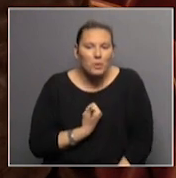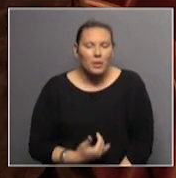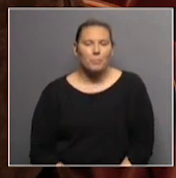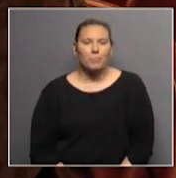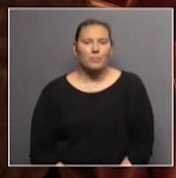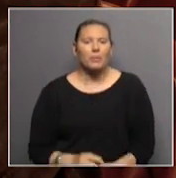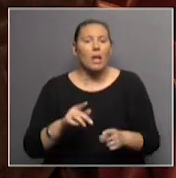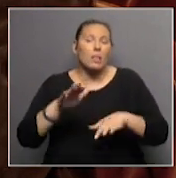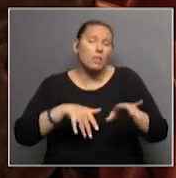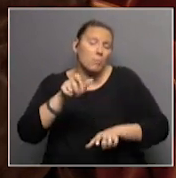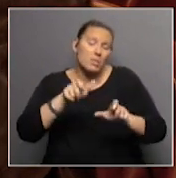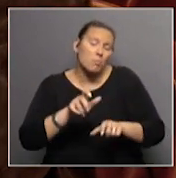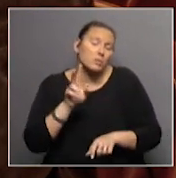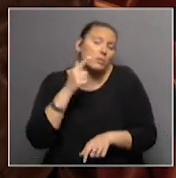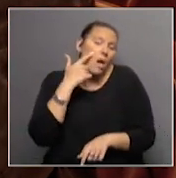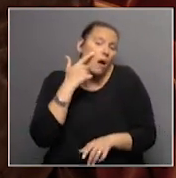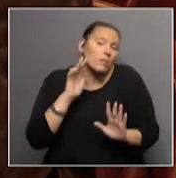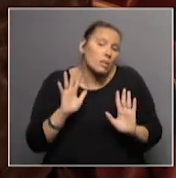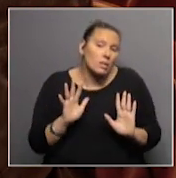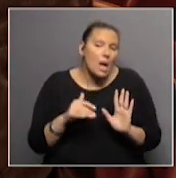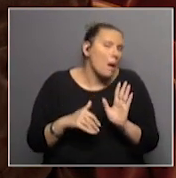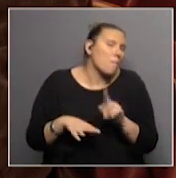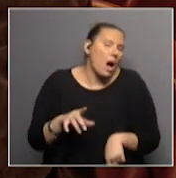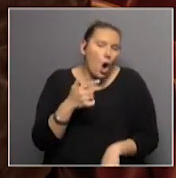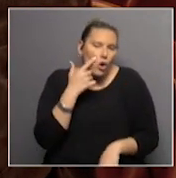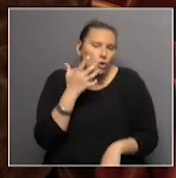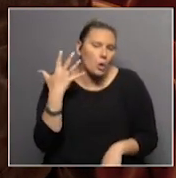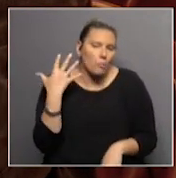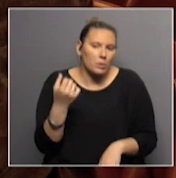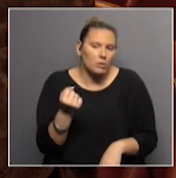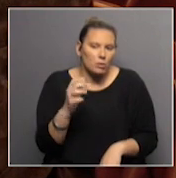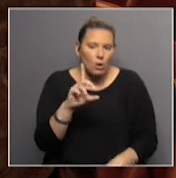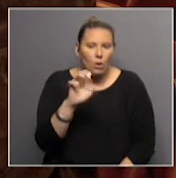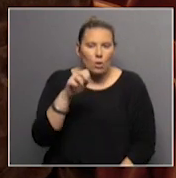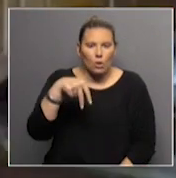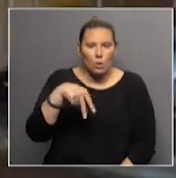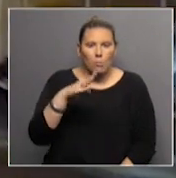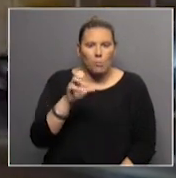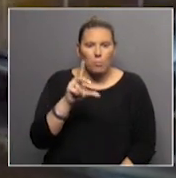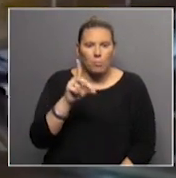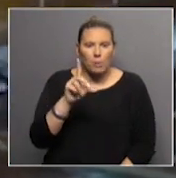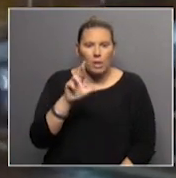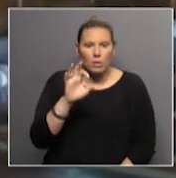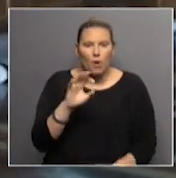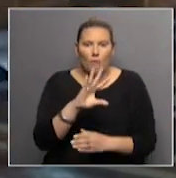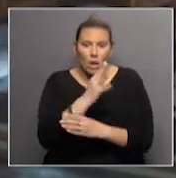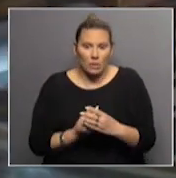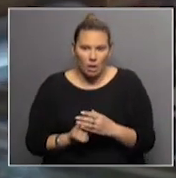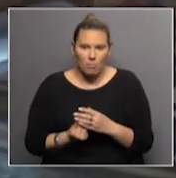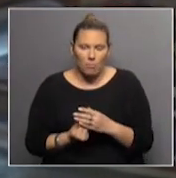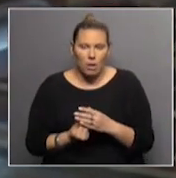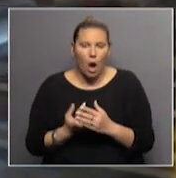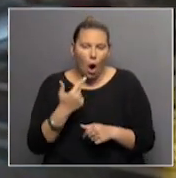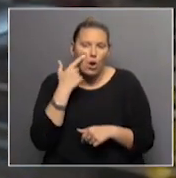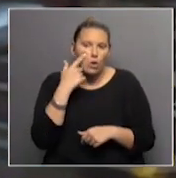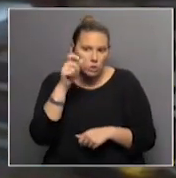Se deja a criterio de la gente que viene. El más famoso mito es Don Pedro, el fantasma, que he